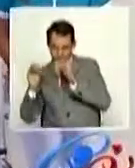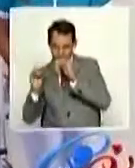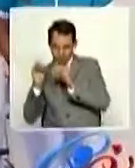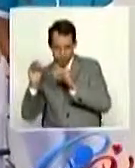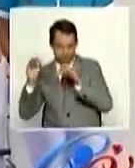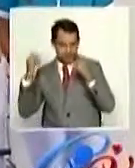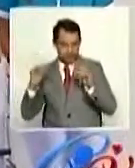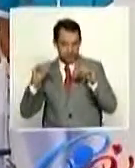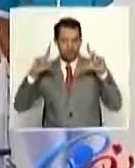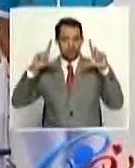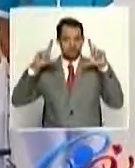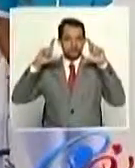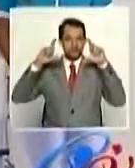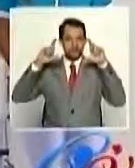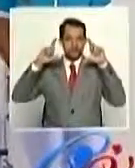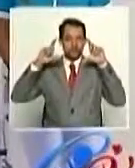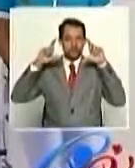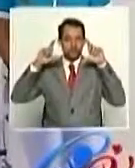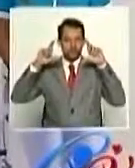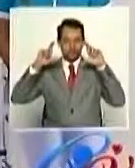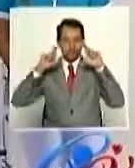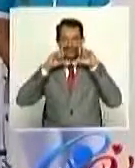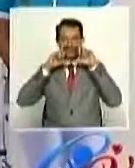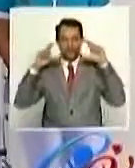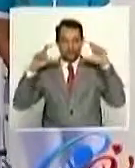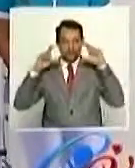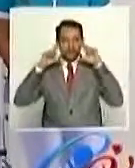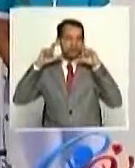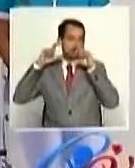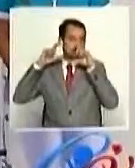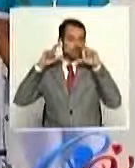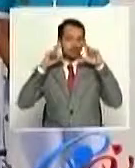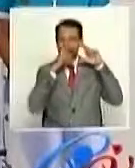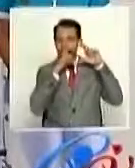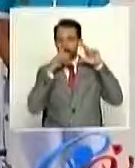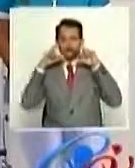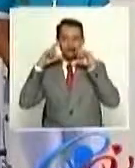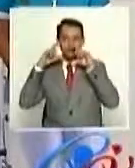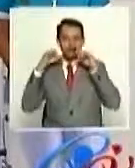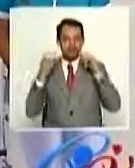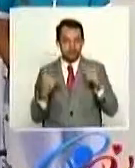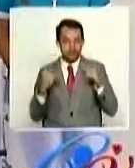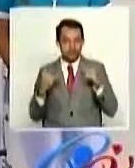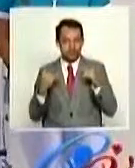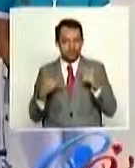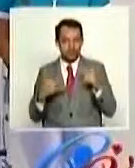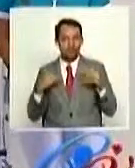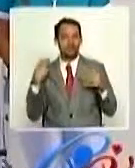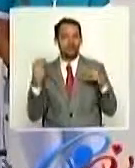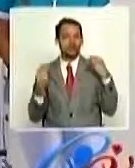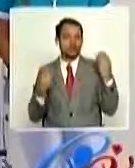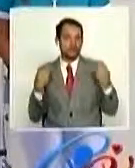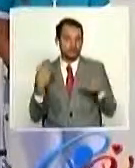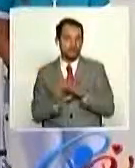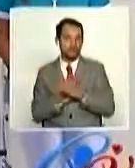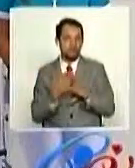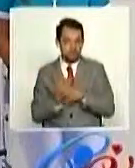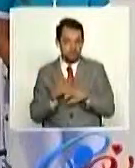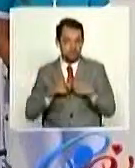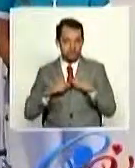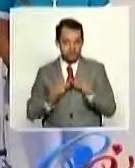la radiografía panorámica, vieron las fotos en las condiciones que estaban sus piezas dentarias, pero van a ver el cambio